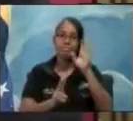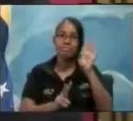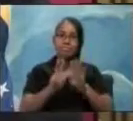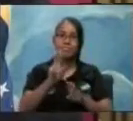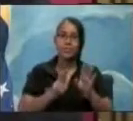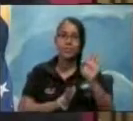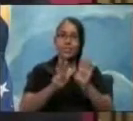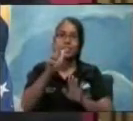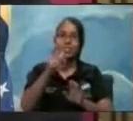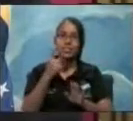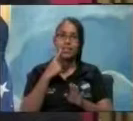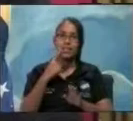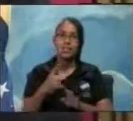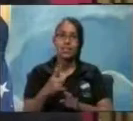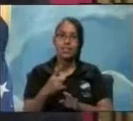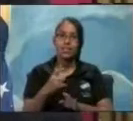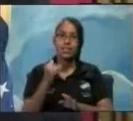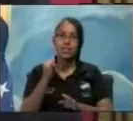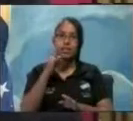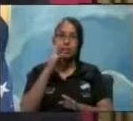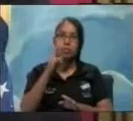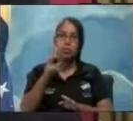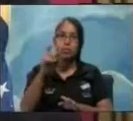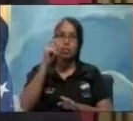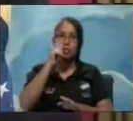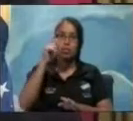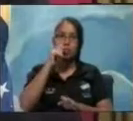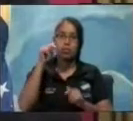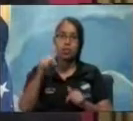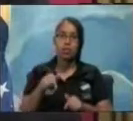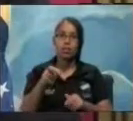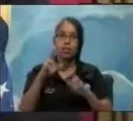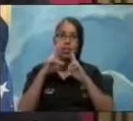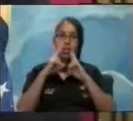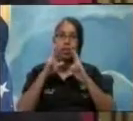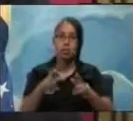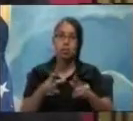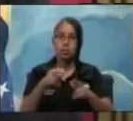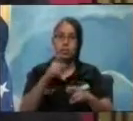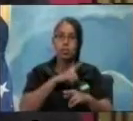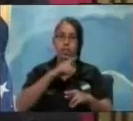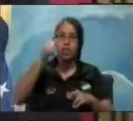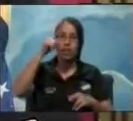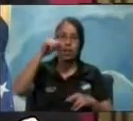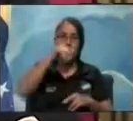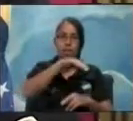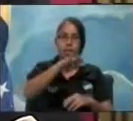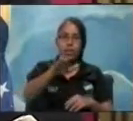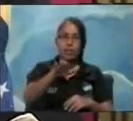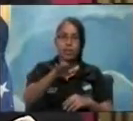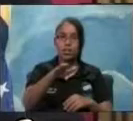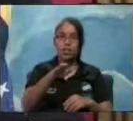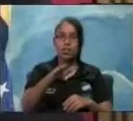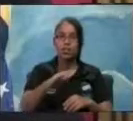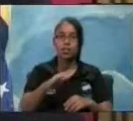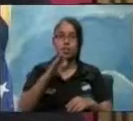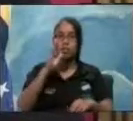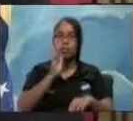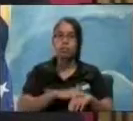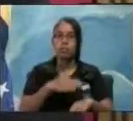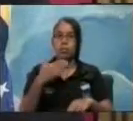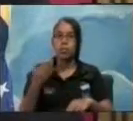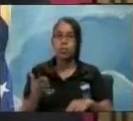13. Dice, y viendo Pedro esto, respondió al pueblo, varón israelita, ¿por qué